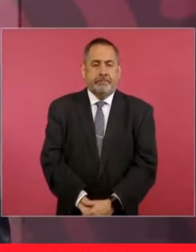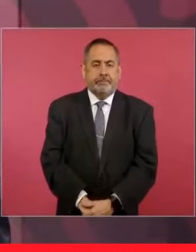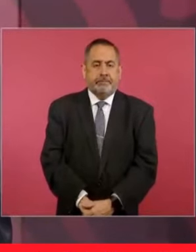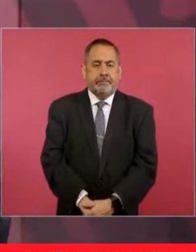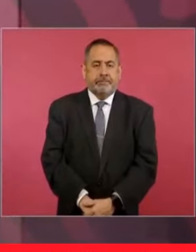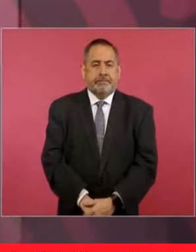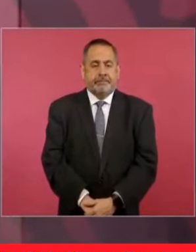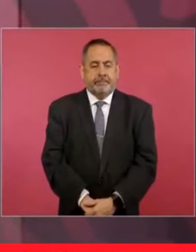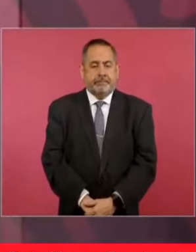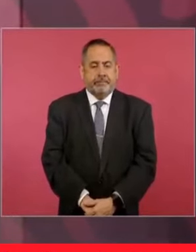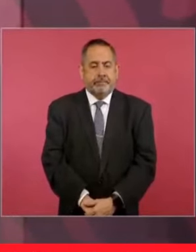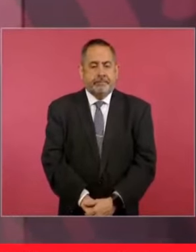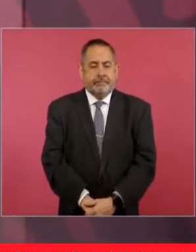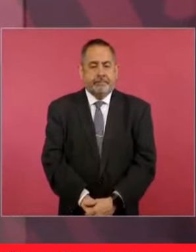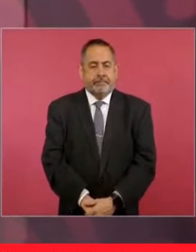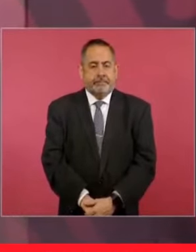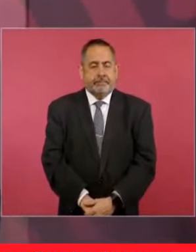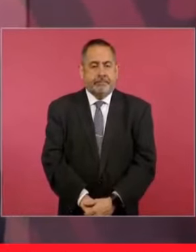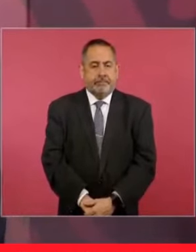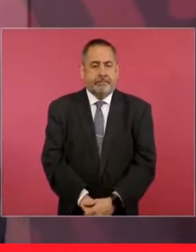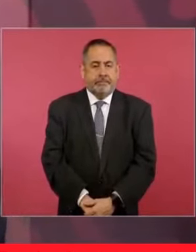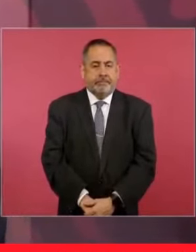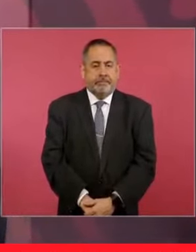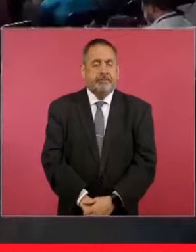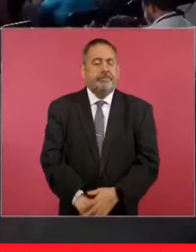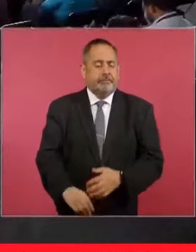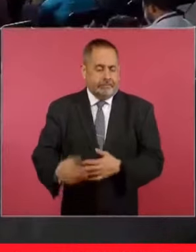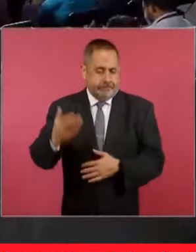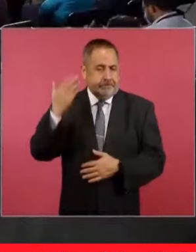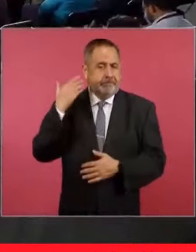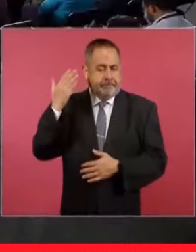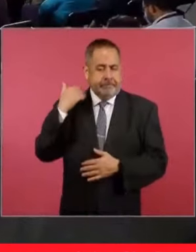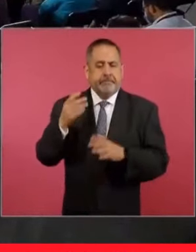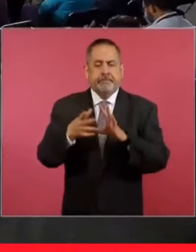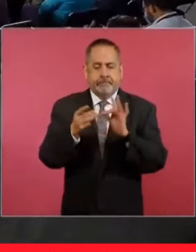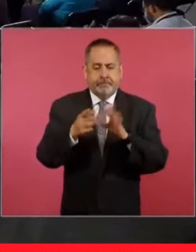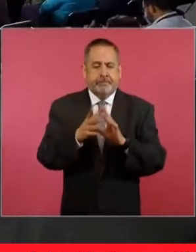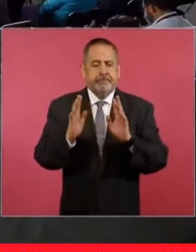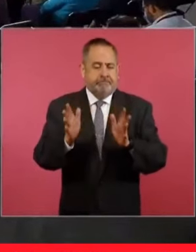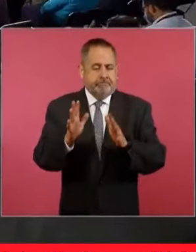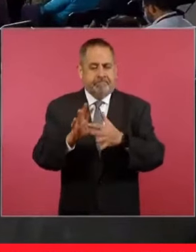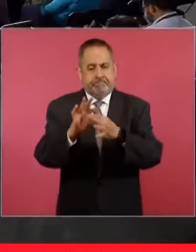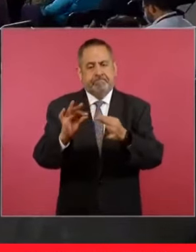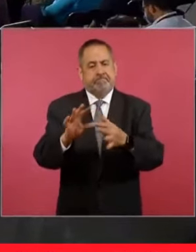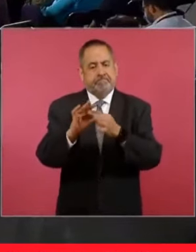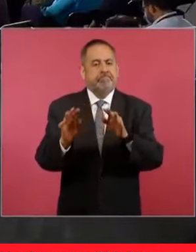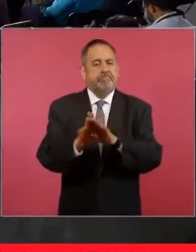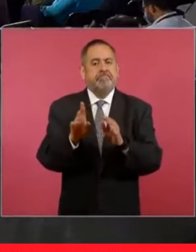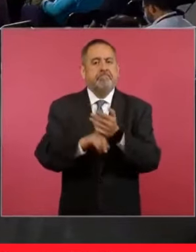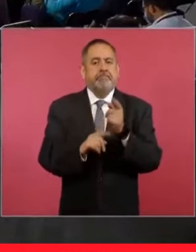ya hemos visto en otras ocasiones